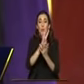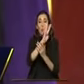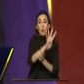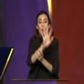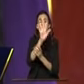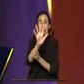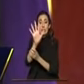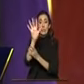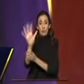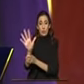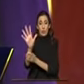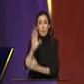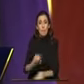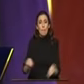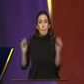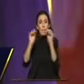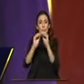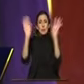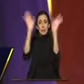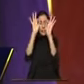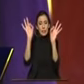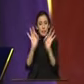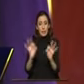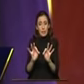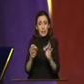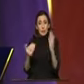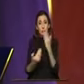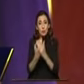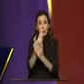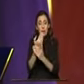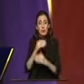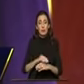455 megavatios adicionales de energía renovable.